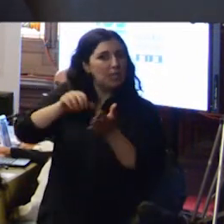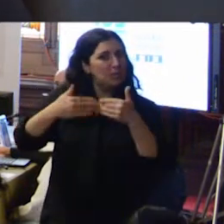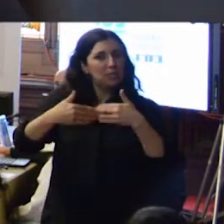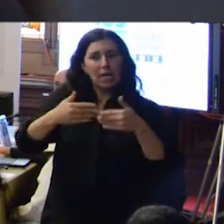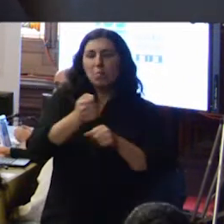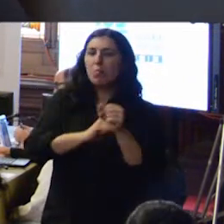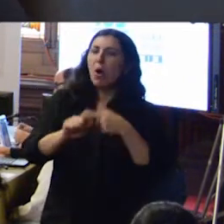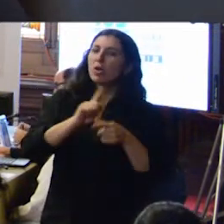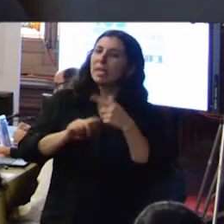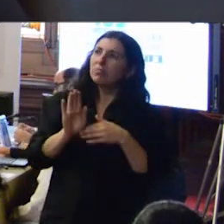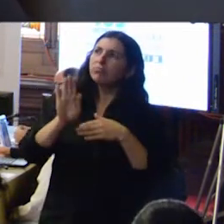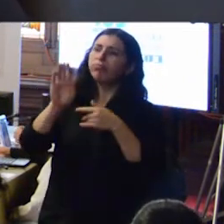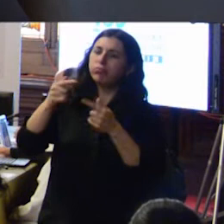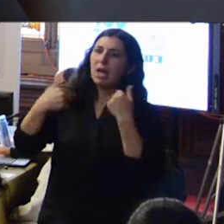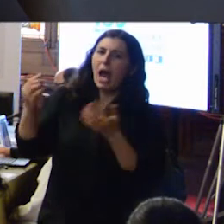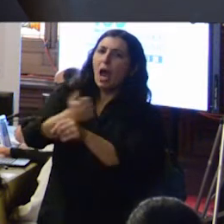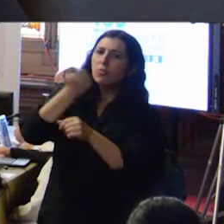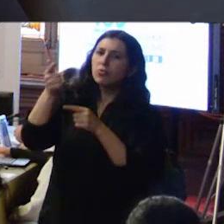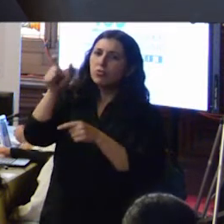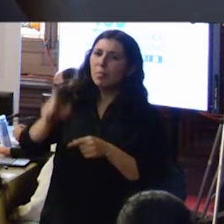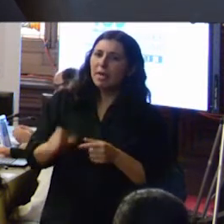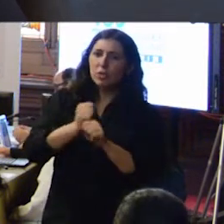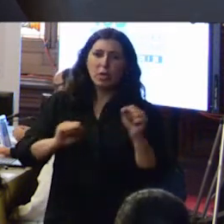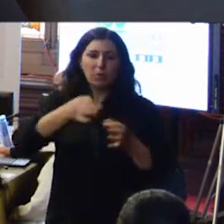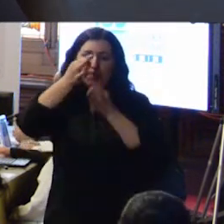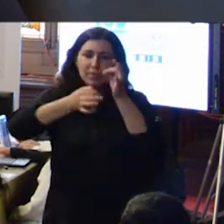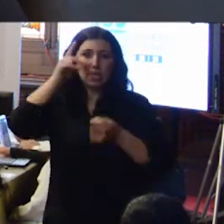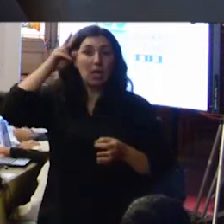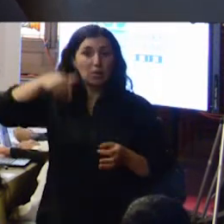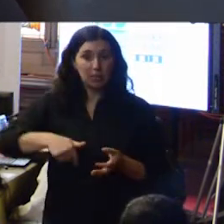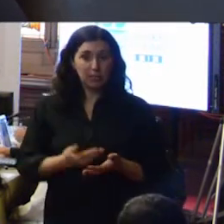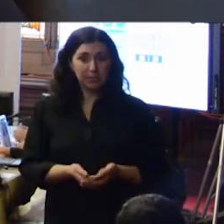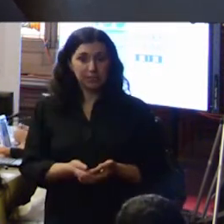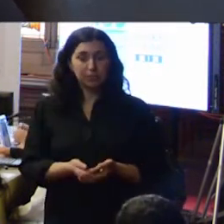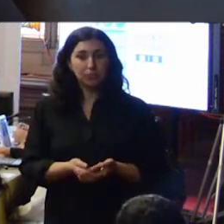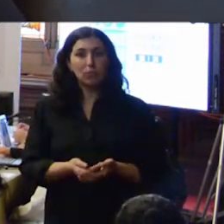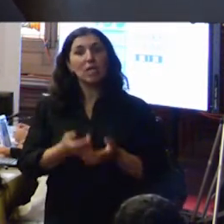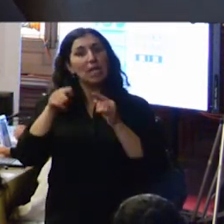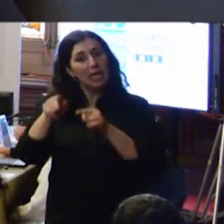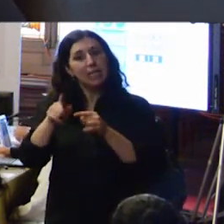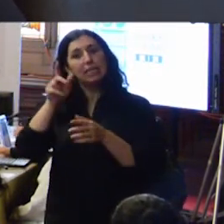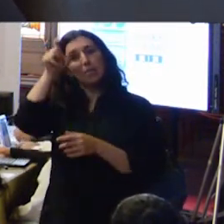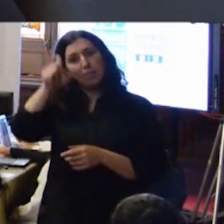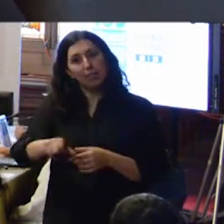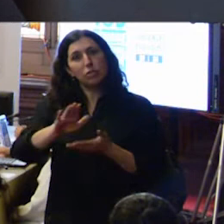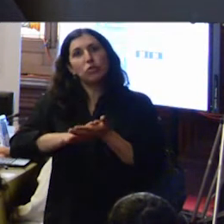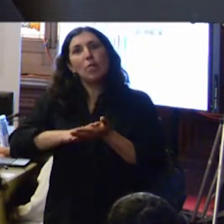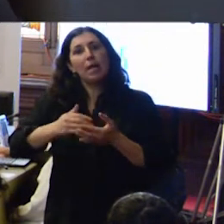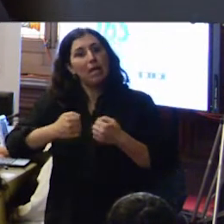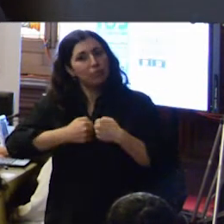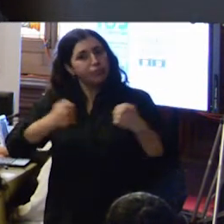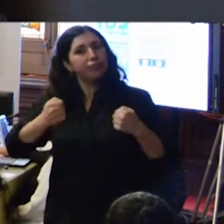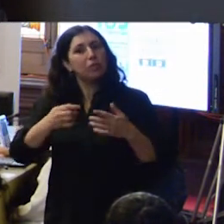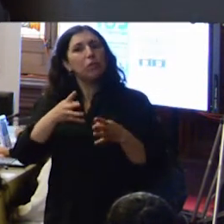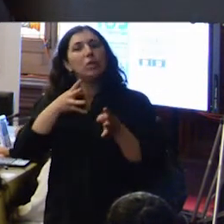la intimidación y la demanda por el orden de 10 millones de dólares que enfrenta Ligia Arriaga en atención a su activismo en